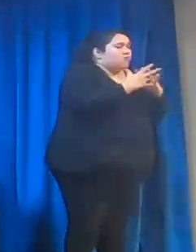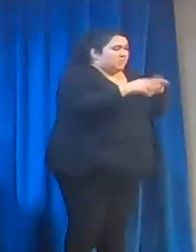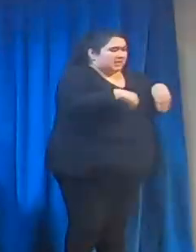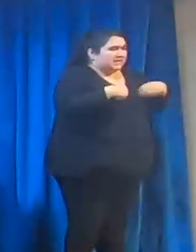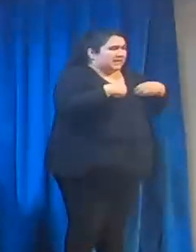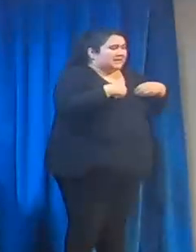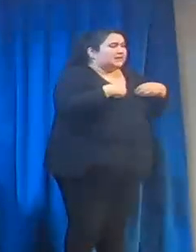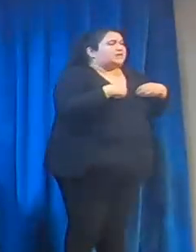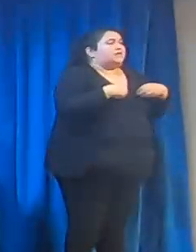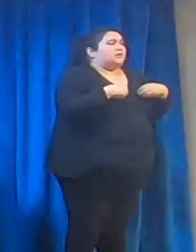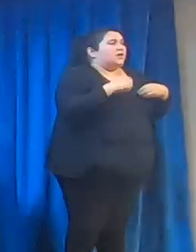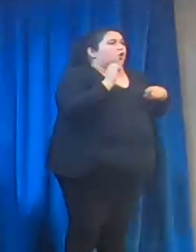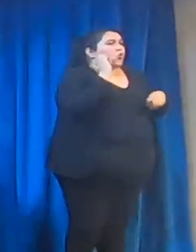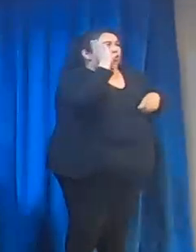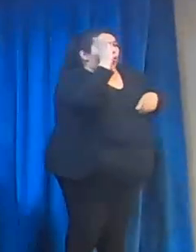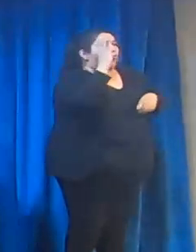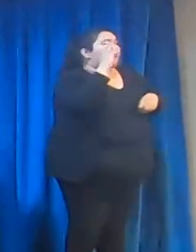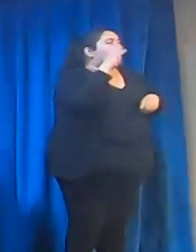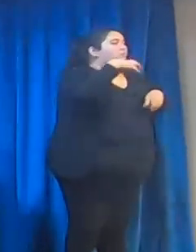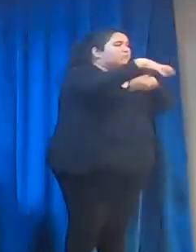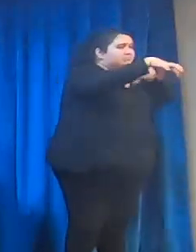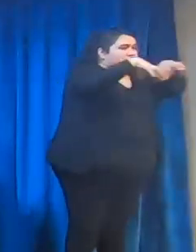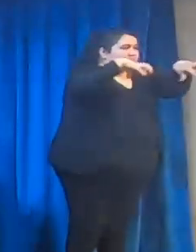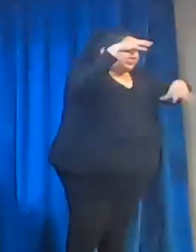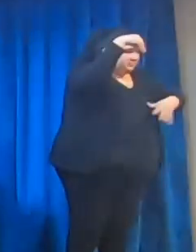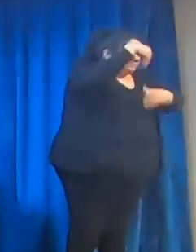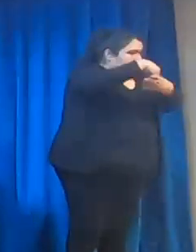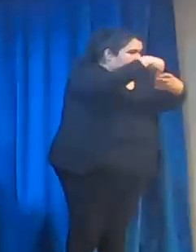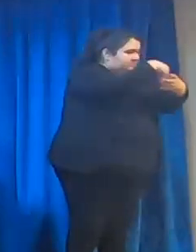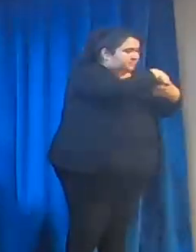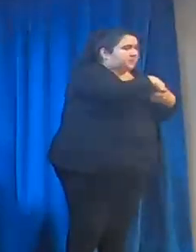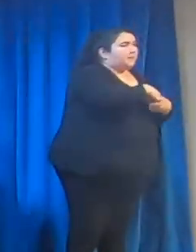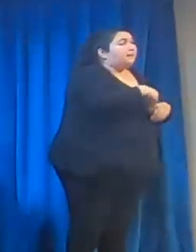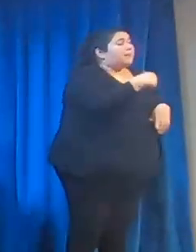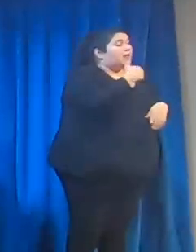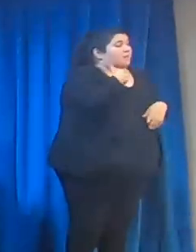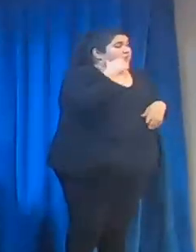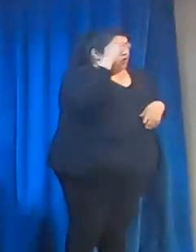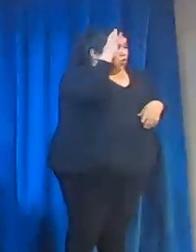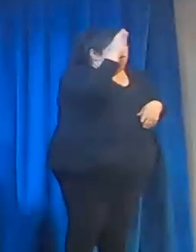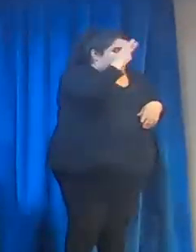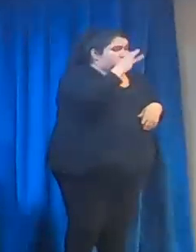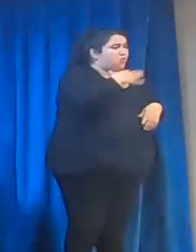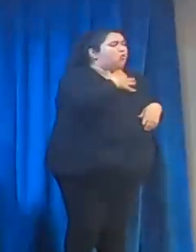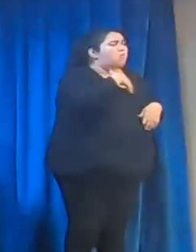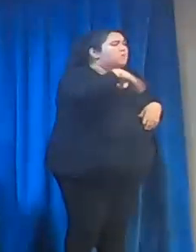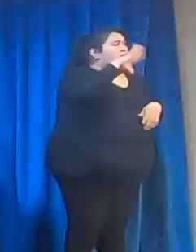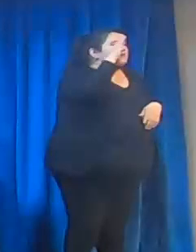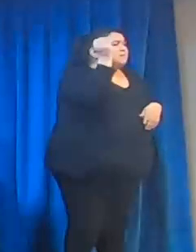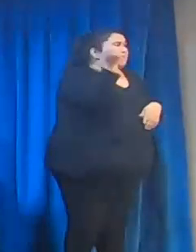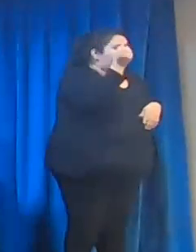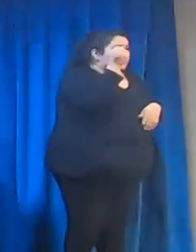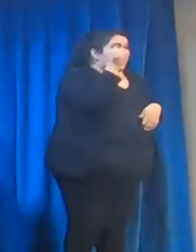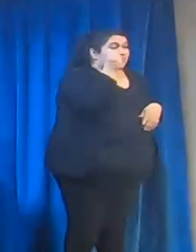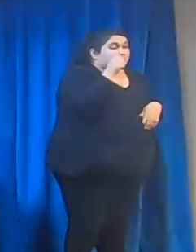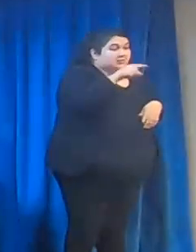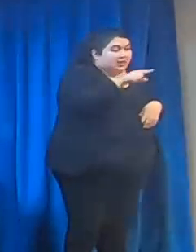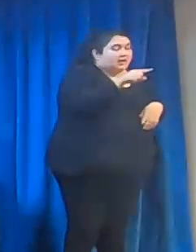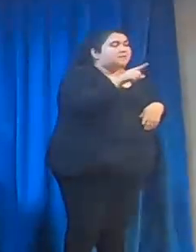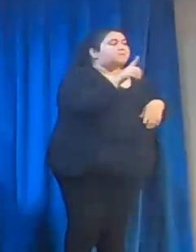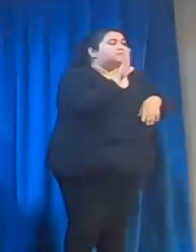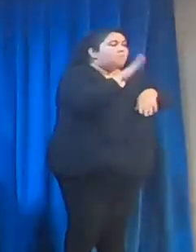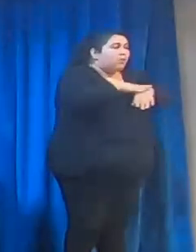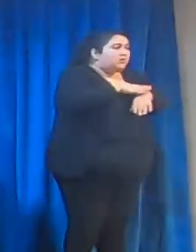que configuran a los clubes de jóvenes como organización. Desde mi punto de vista, la importancia que tiene este tipo de